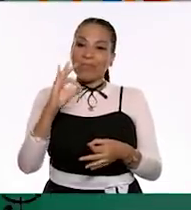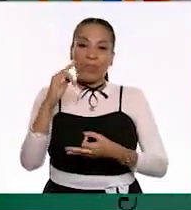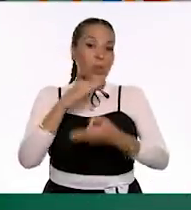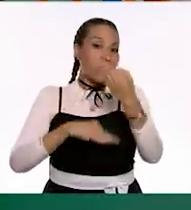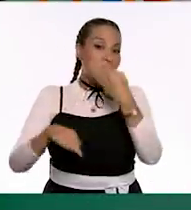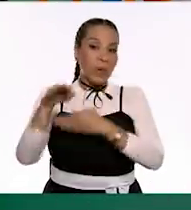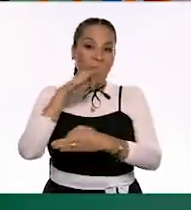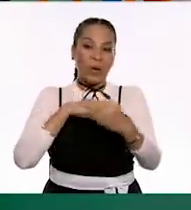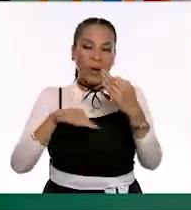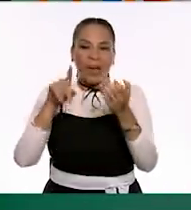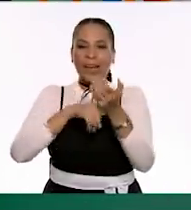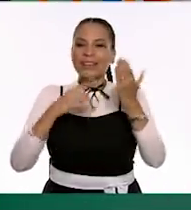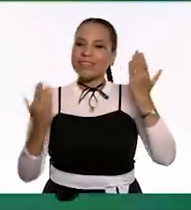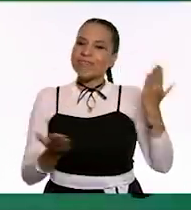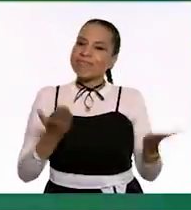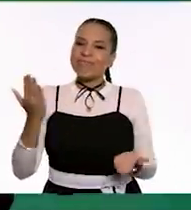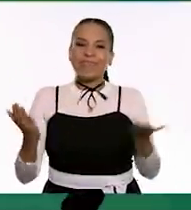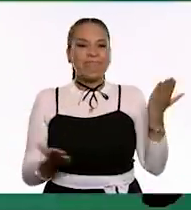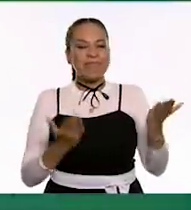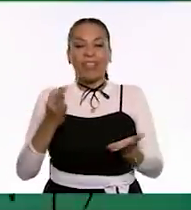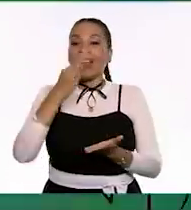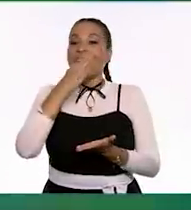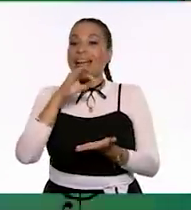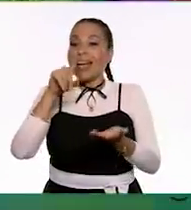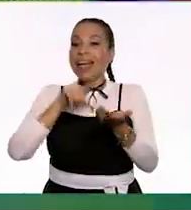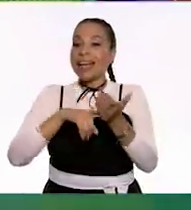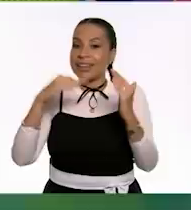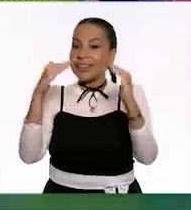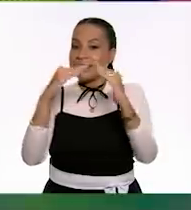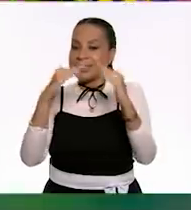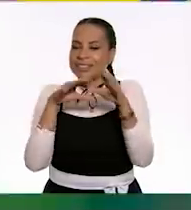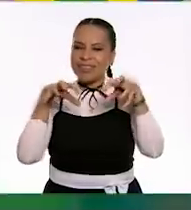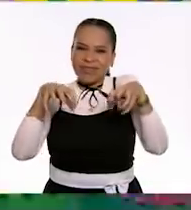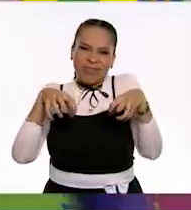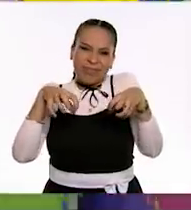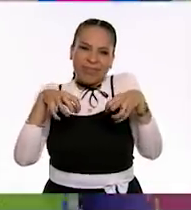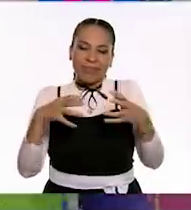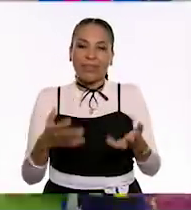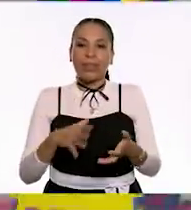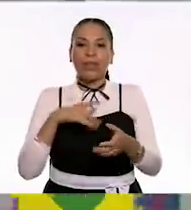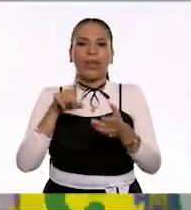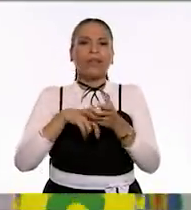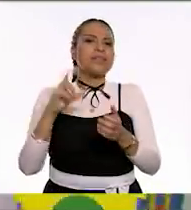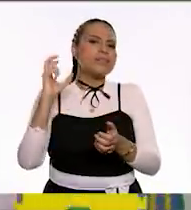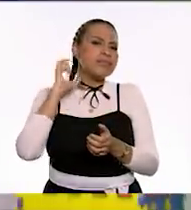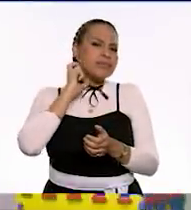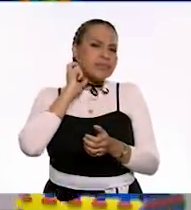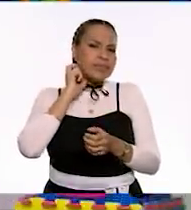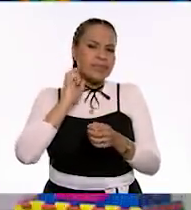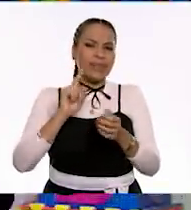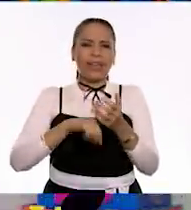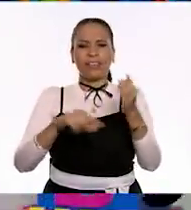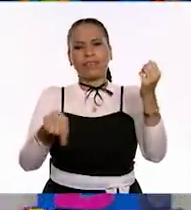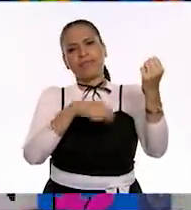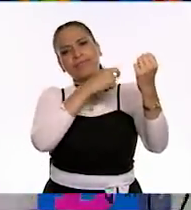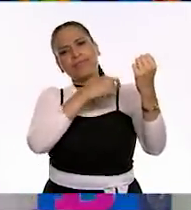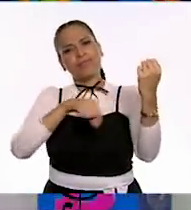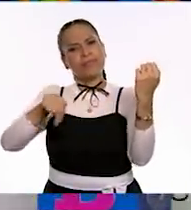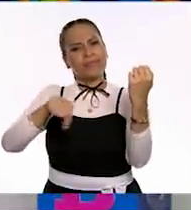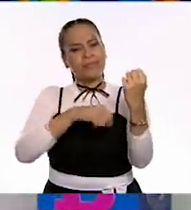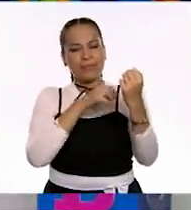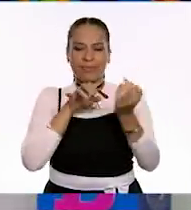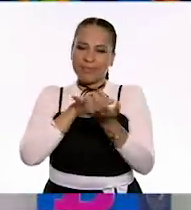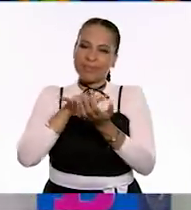todos ellos están bailando. Es una fiesta en la casa del terror. Los vampiros tocan los violines y